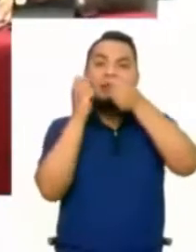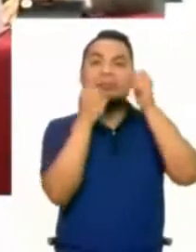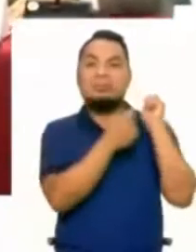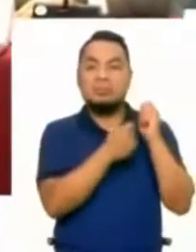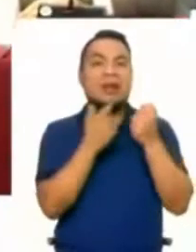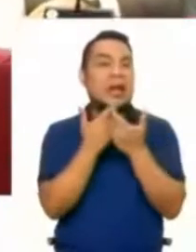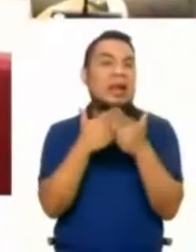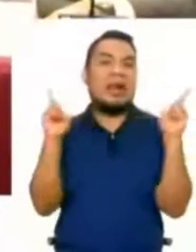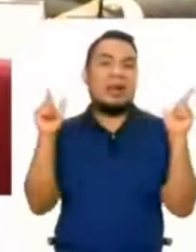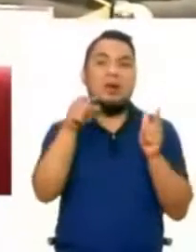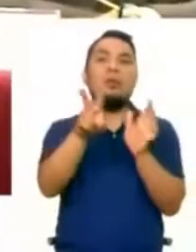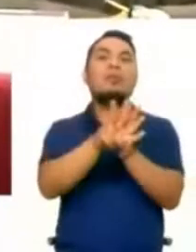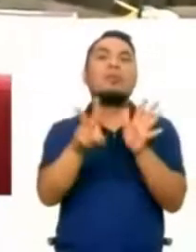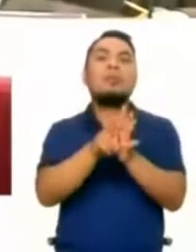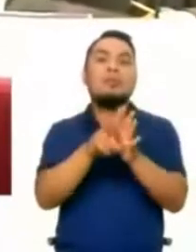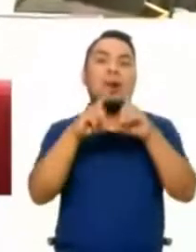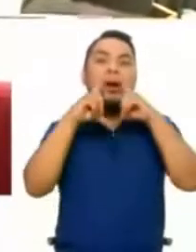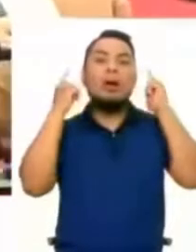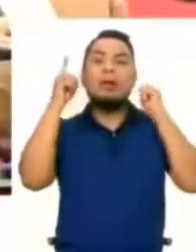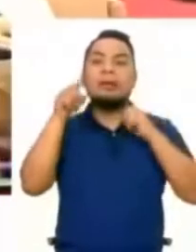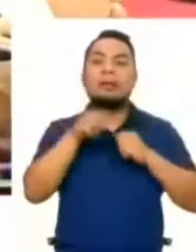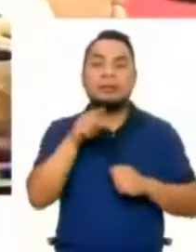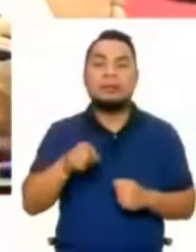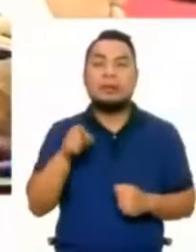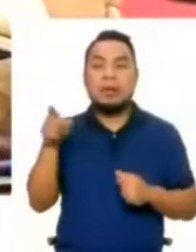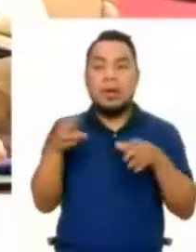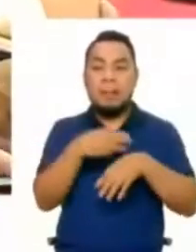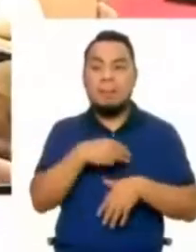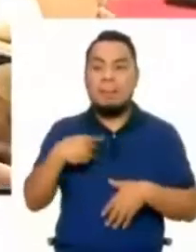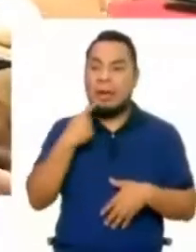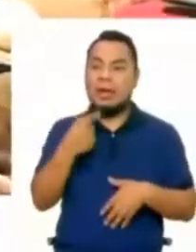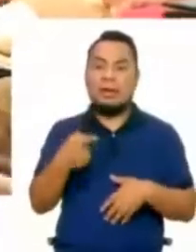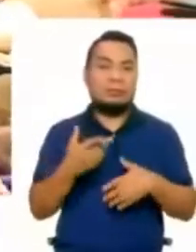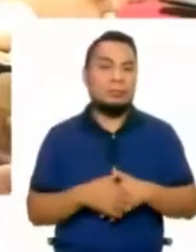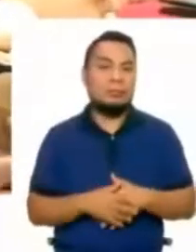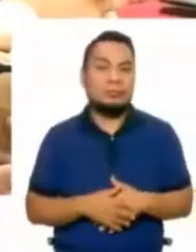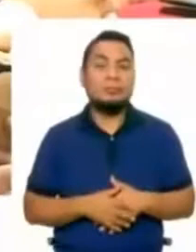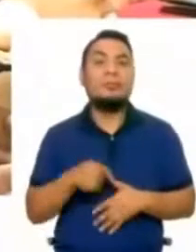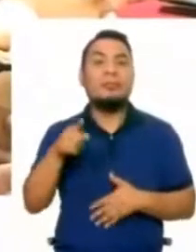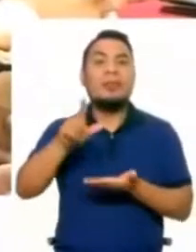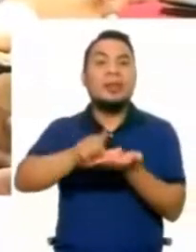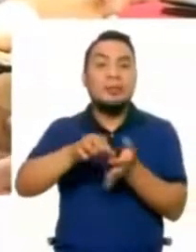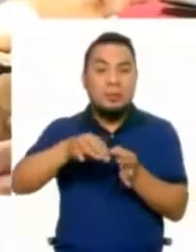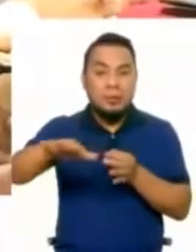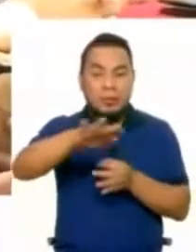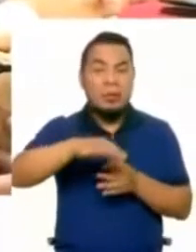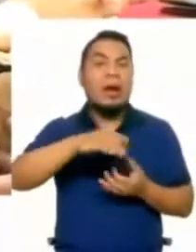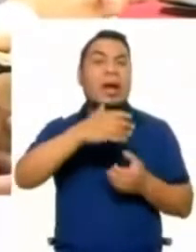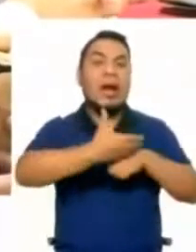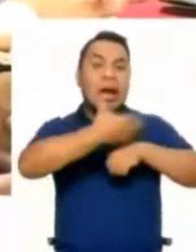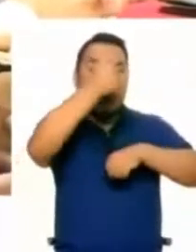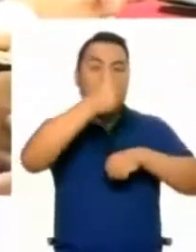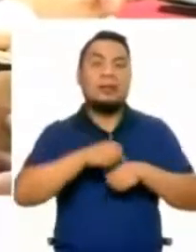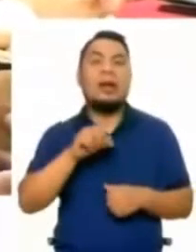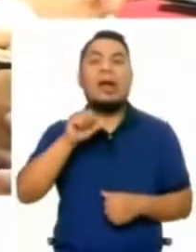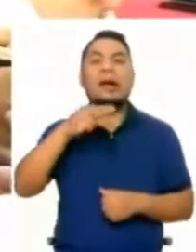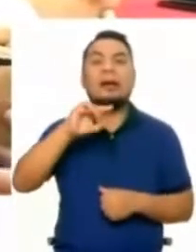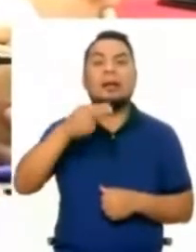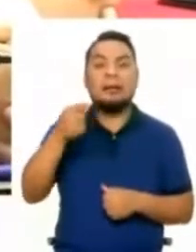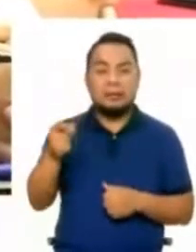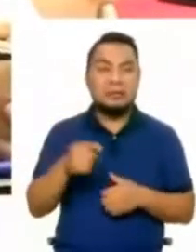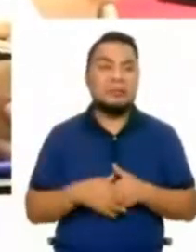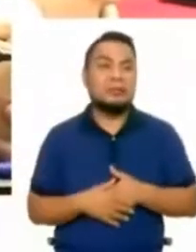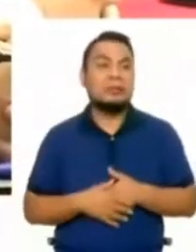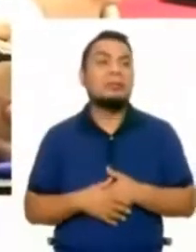que es en lugares donde se cumple con las 3 dosis de vacunación y que por lo menos se ha vacunado